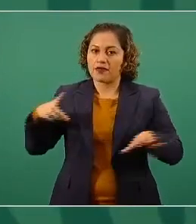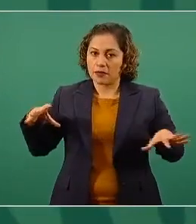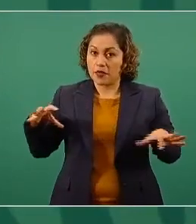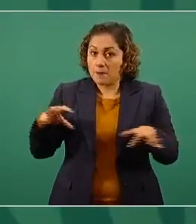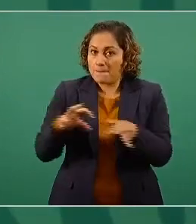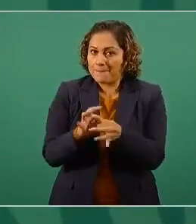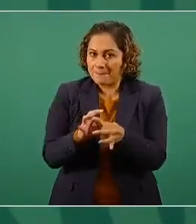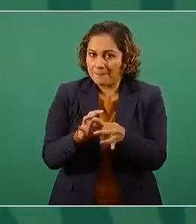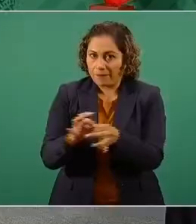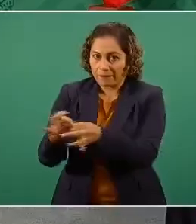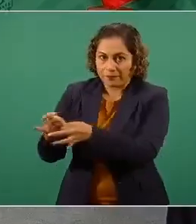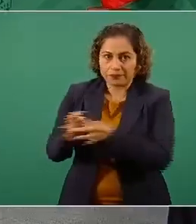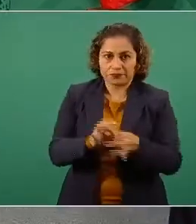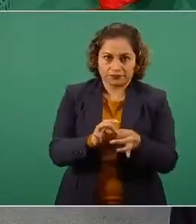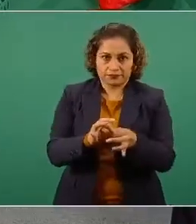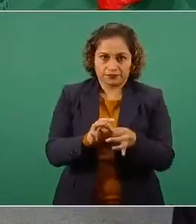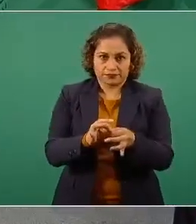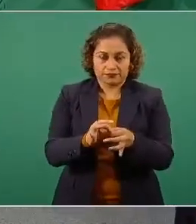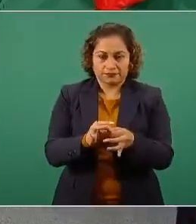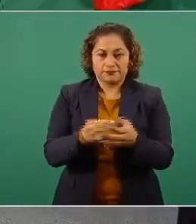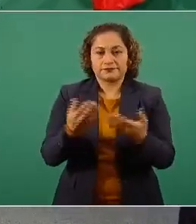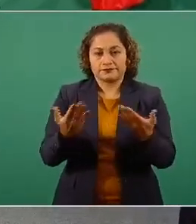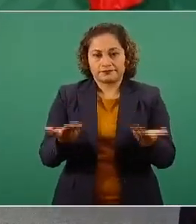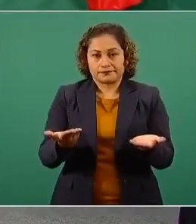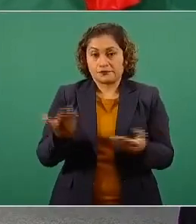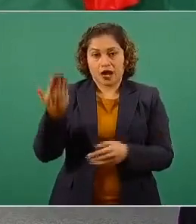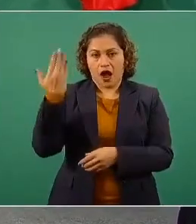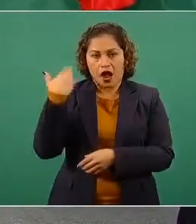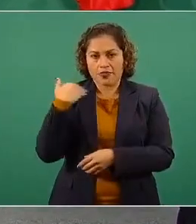Bueno, ahora estamos